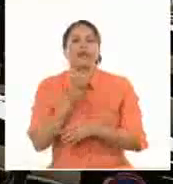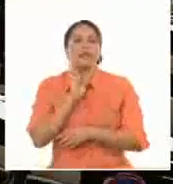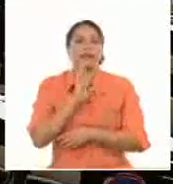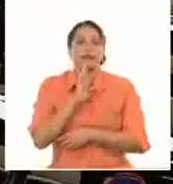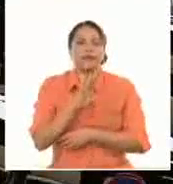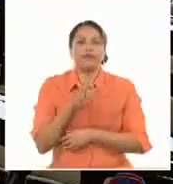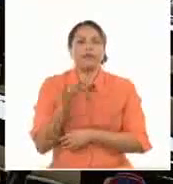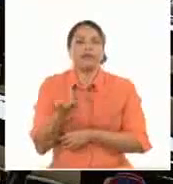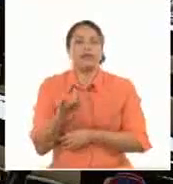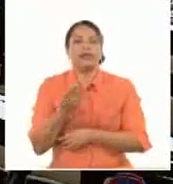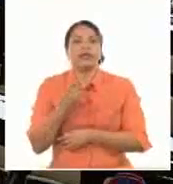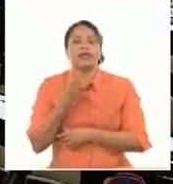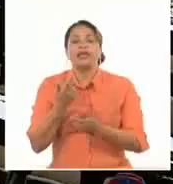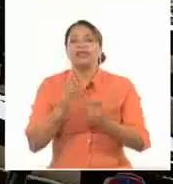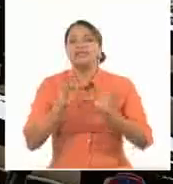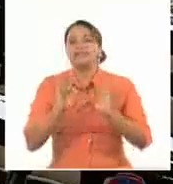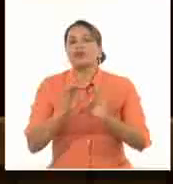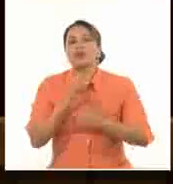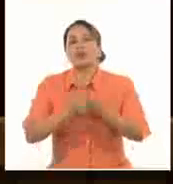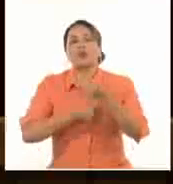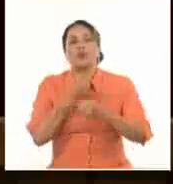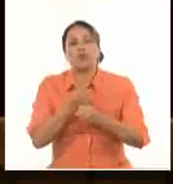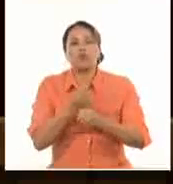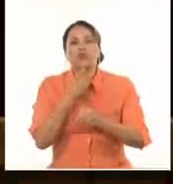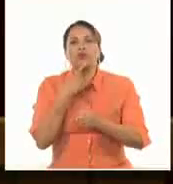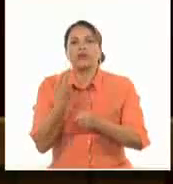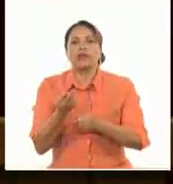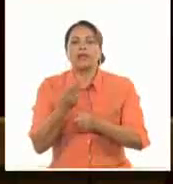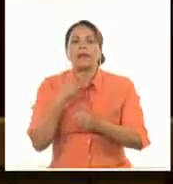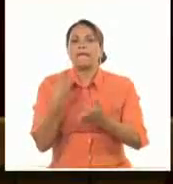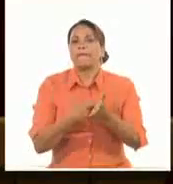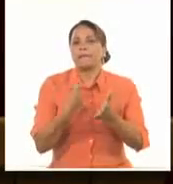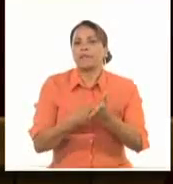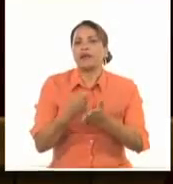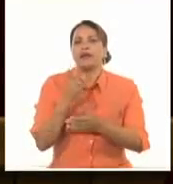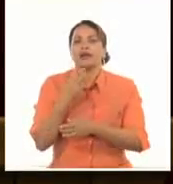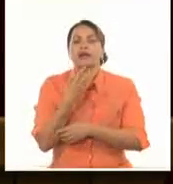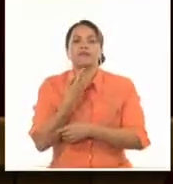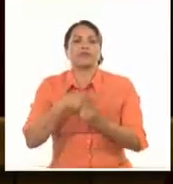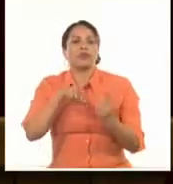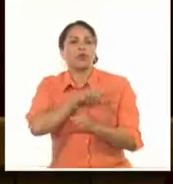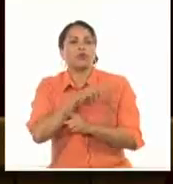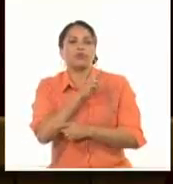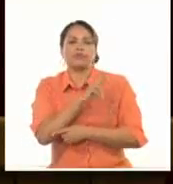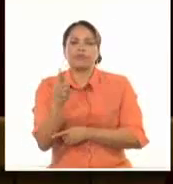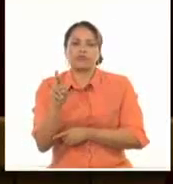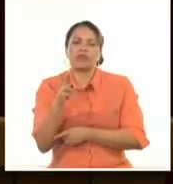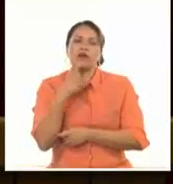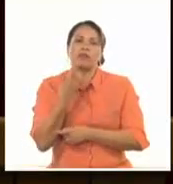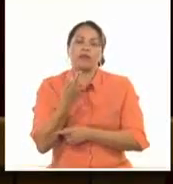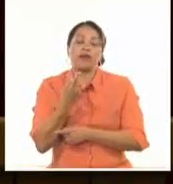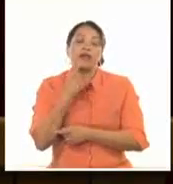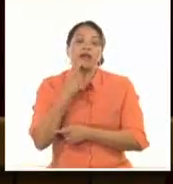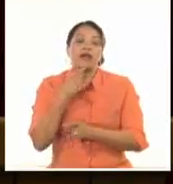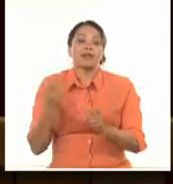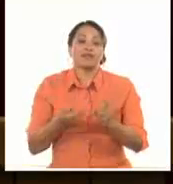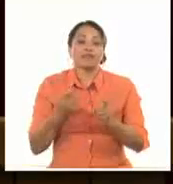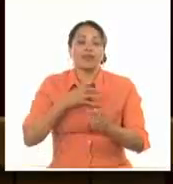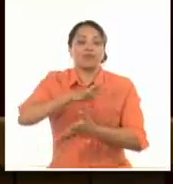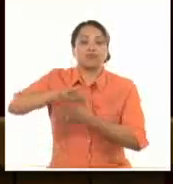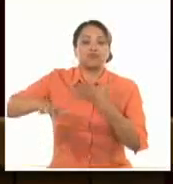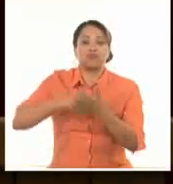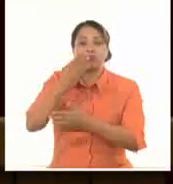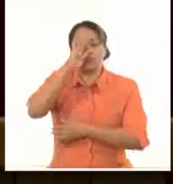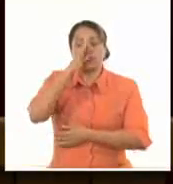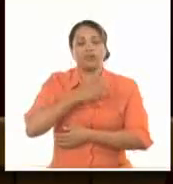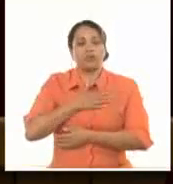y reproducción simbólica rinden culto a la mentira, a la banalidad y a la vulgaridad, ocultando nuestras